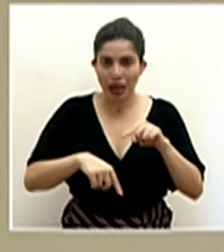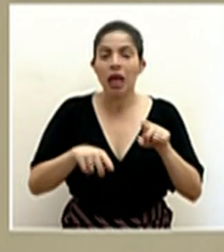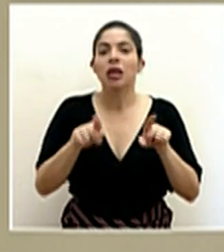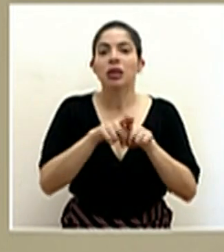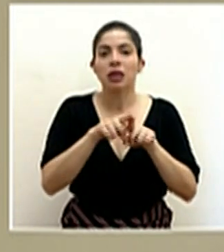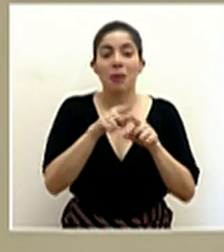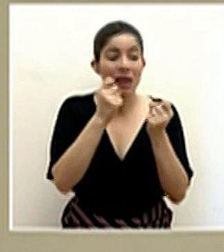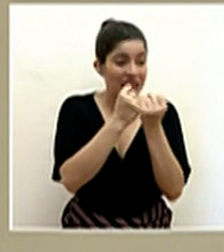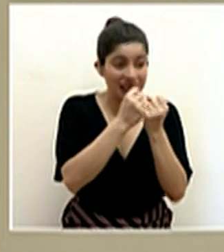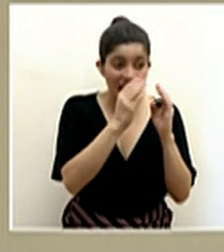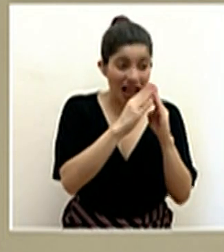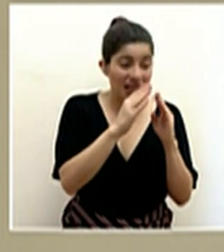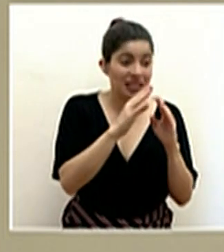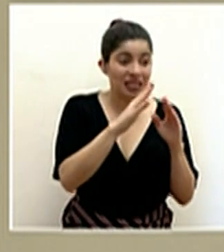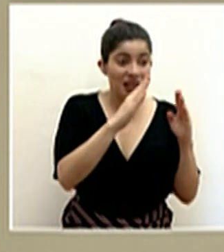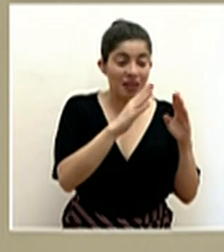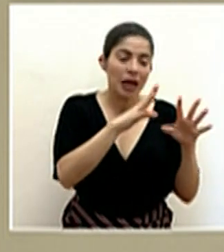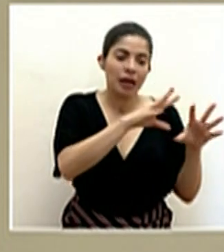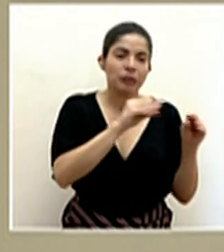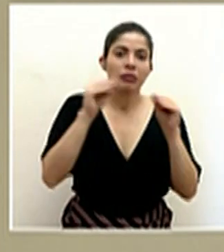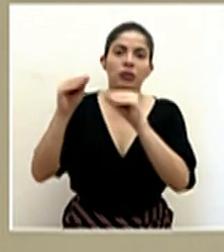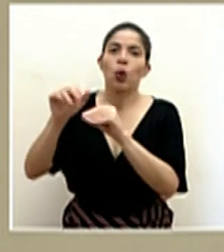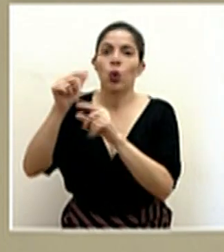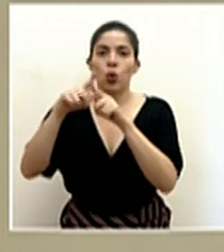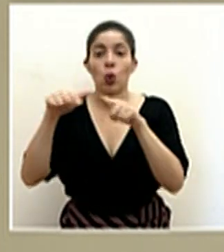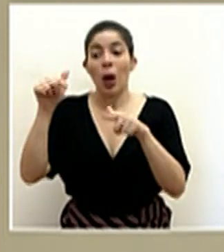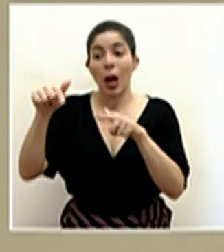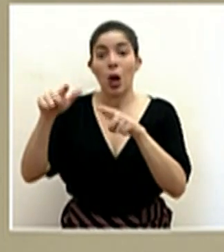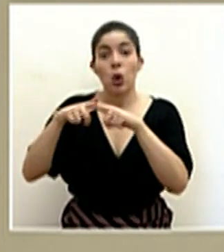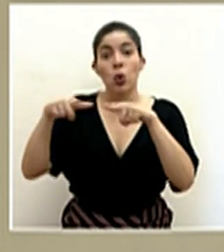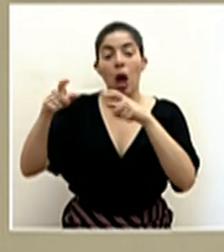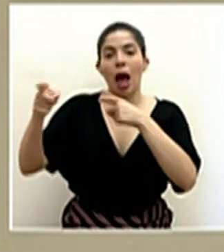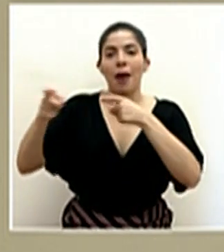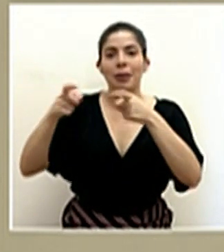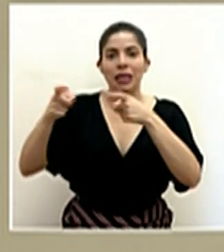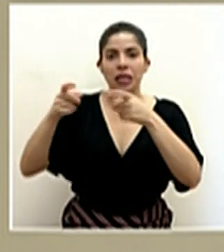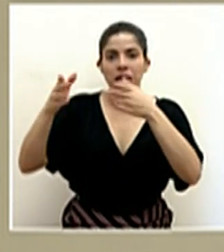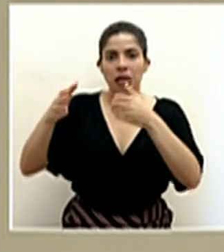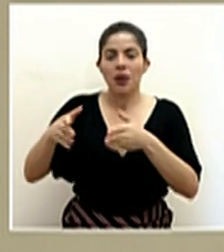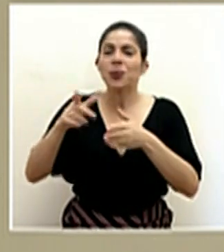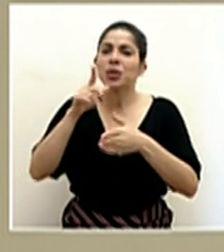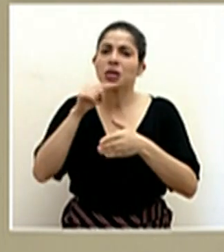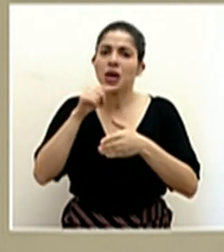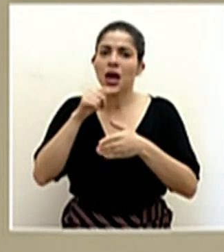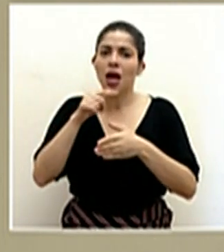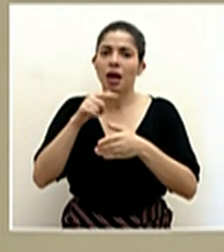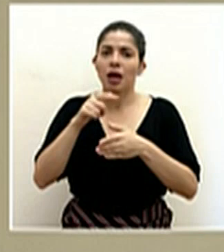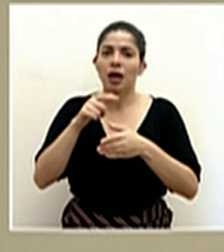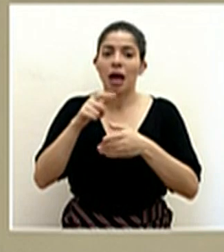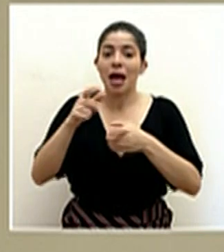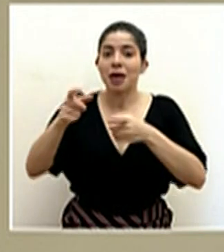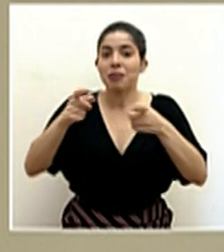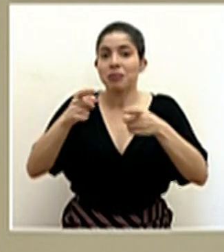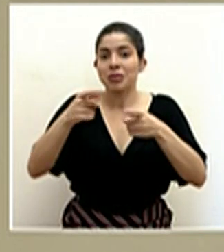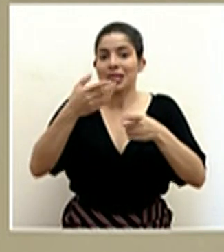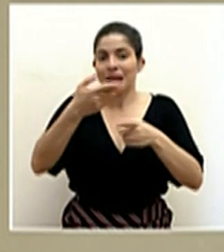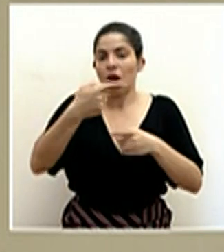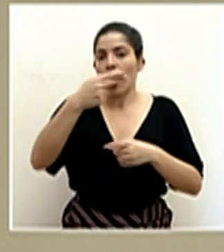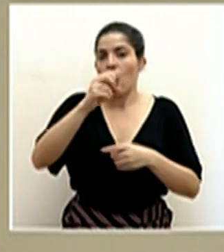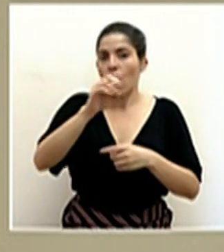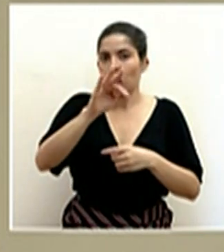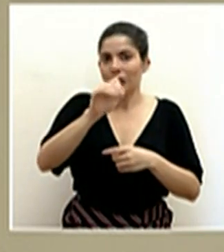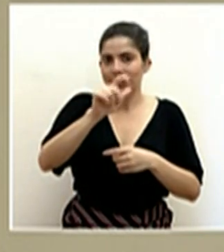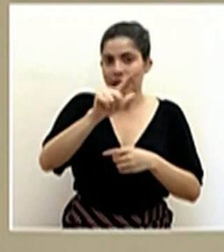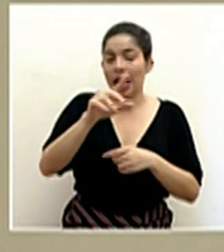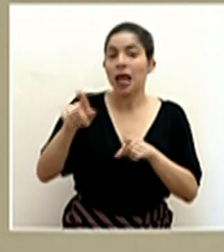sido trasladados a este sitio. Este es un sitio que está administrado no solamente por la administración del hostal,